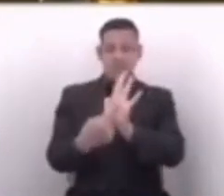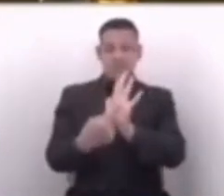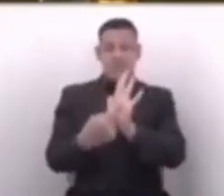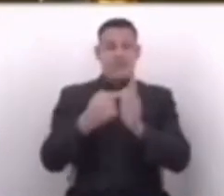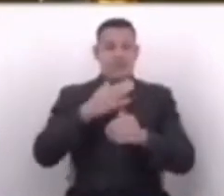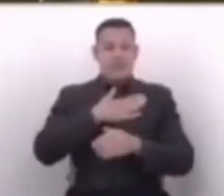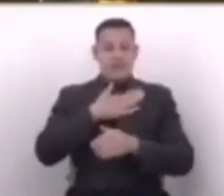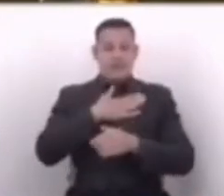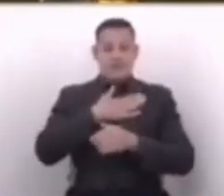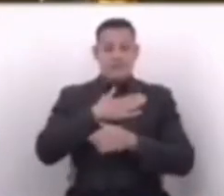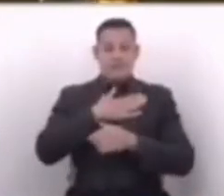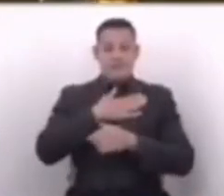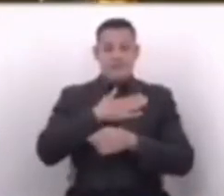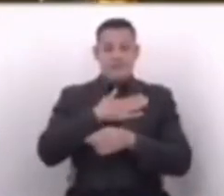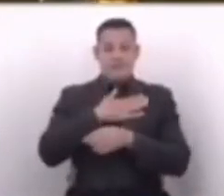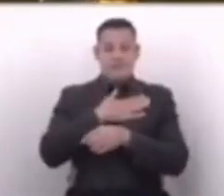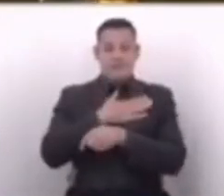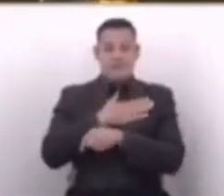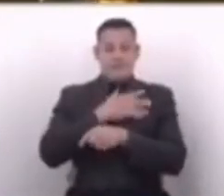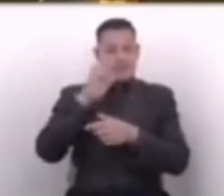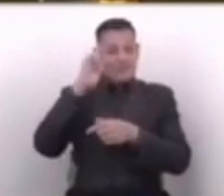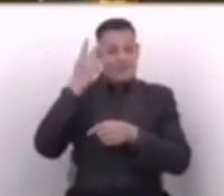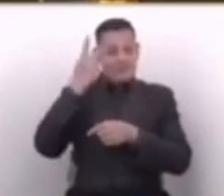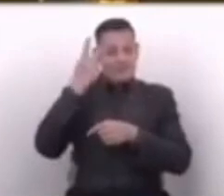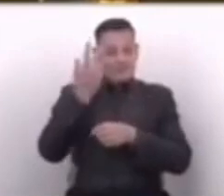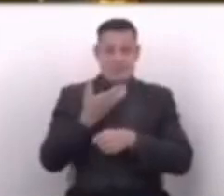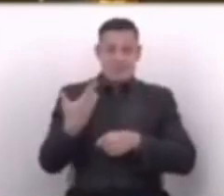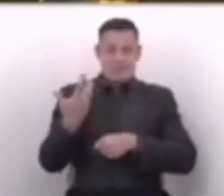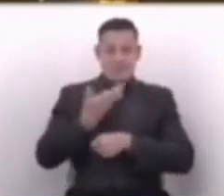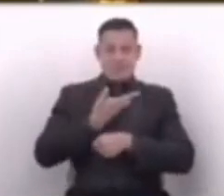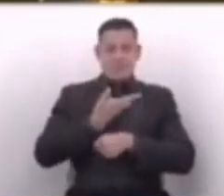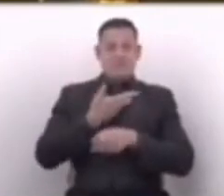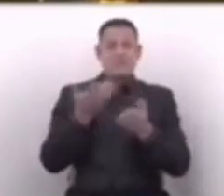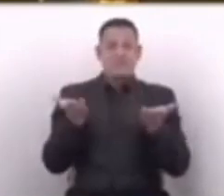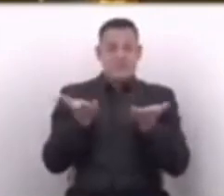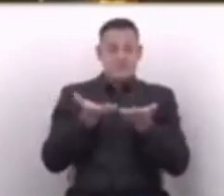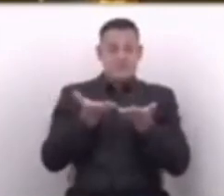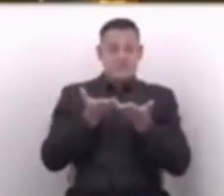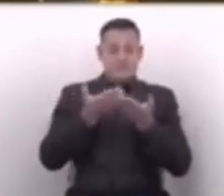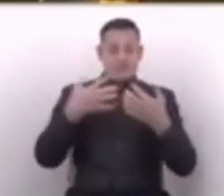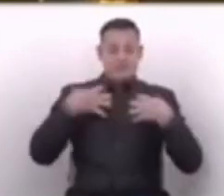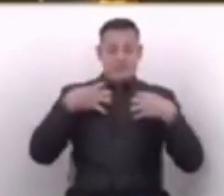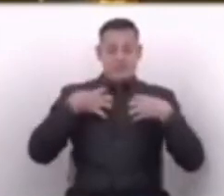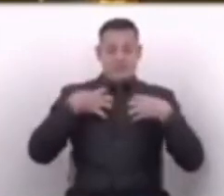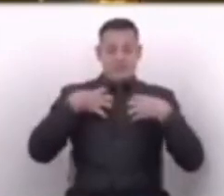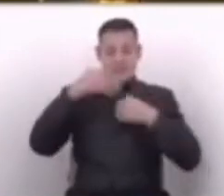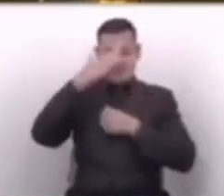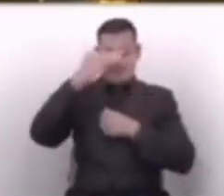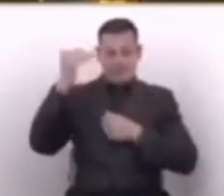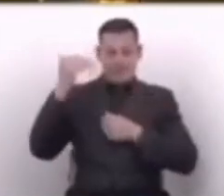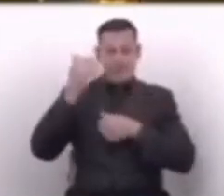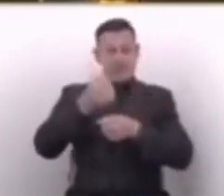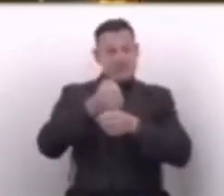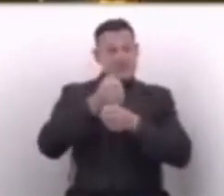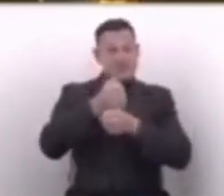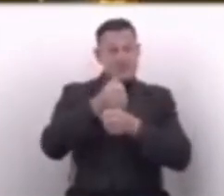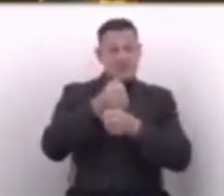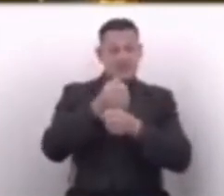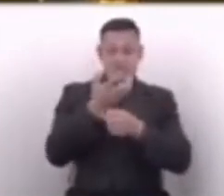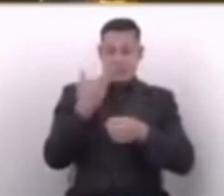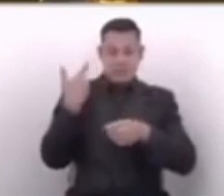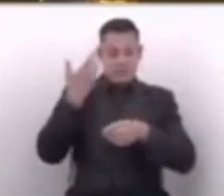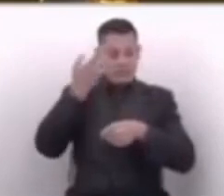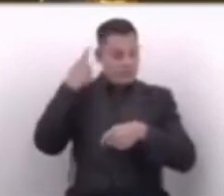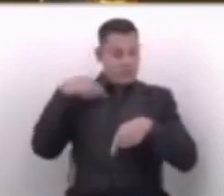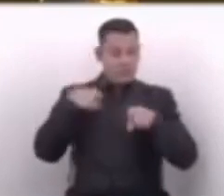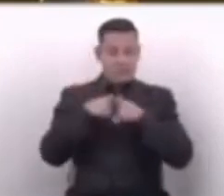Para tener un poco de referencia sobre lo que hemos venido nosotros viviendo en nuestro país y seguramente nuestros